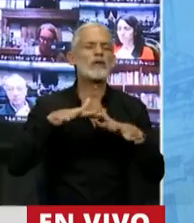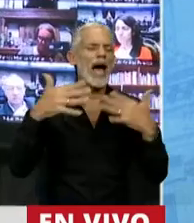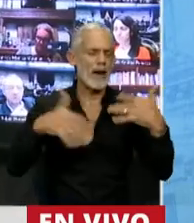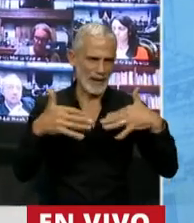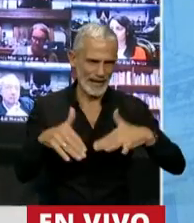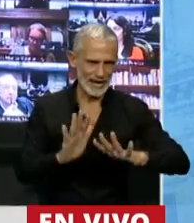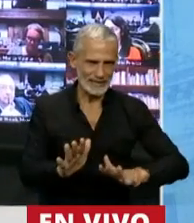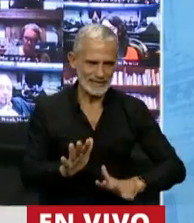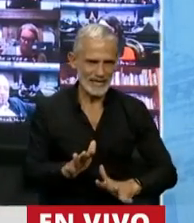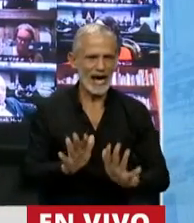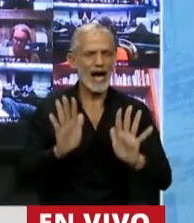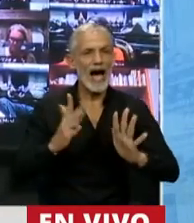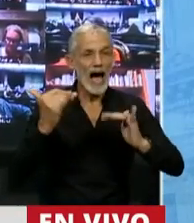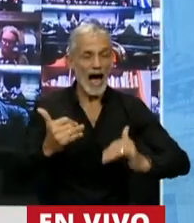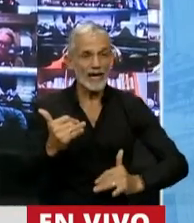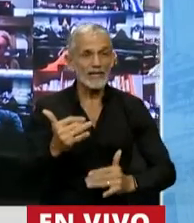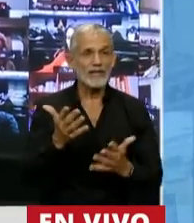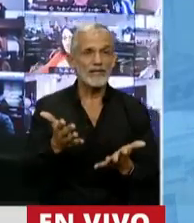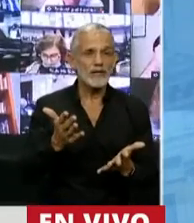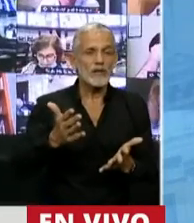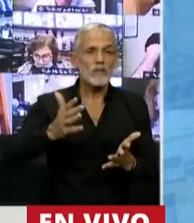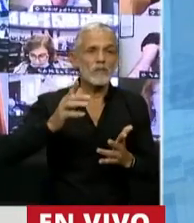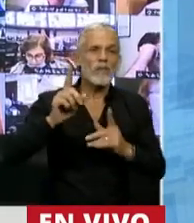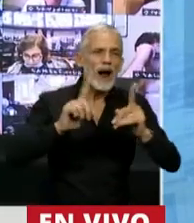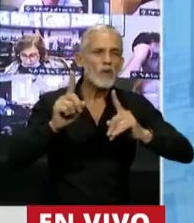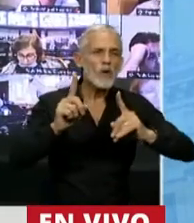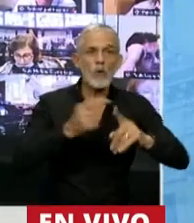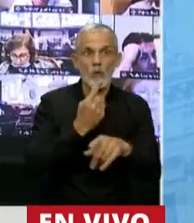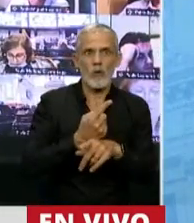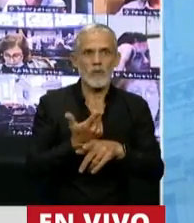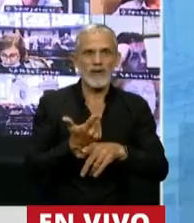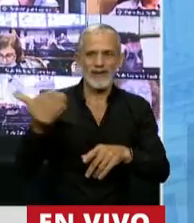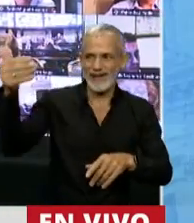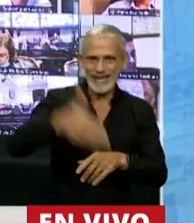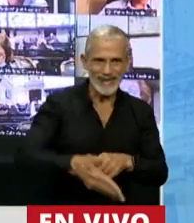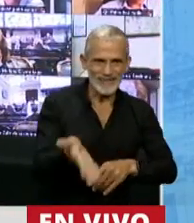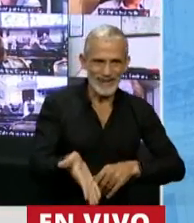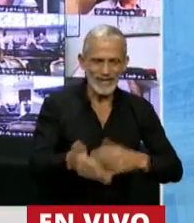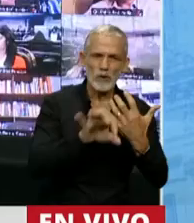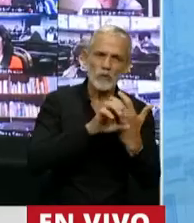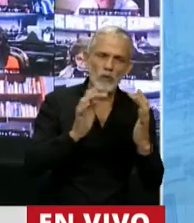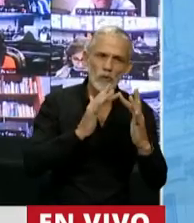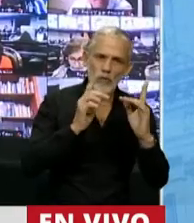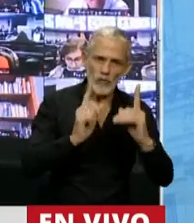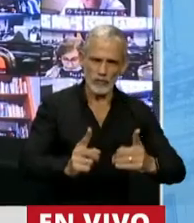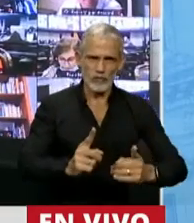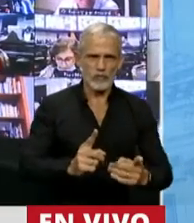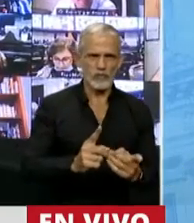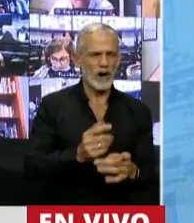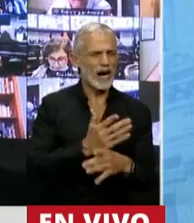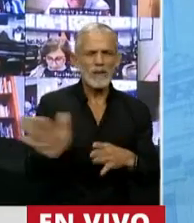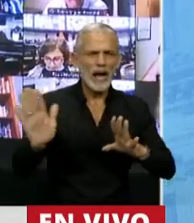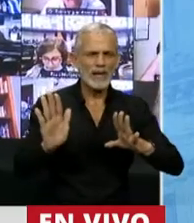que ha hecho que para muchos no sea posible estar presencialmente más allá incluso